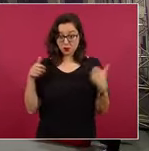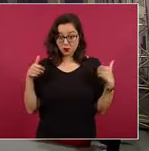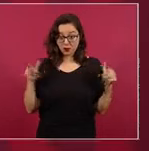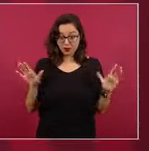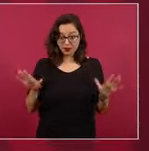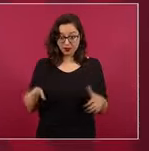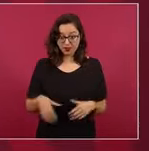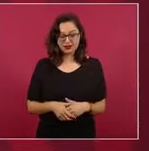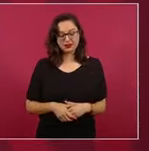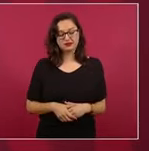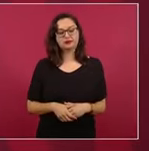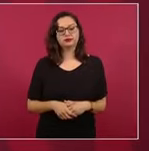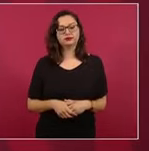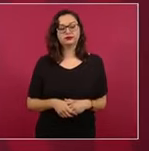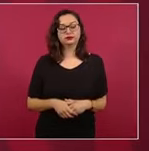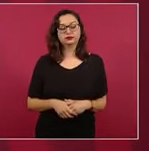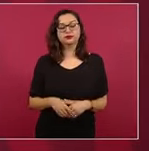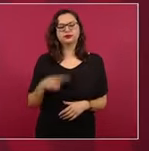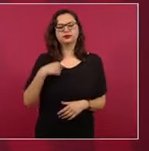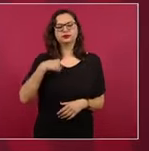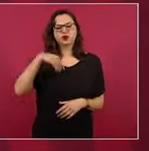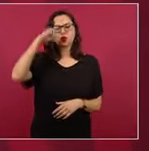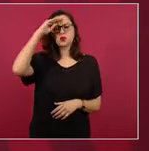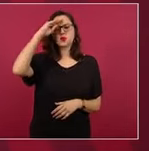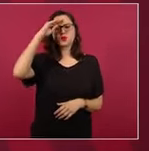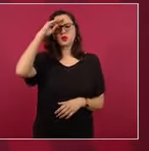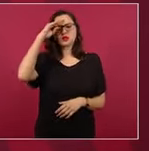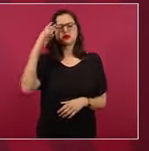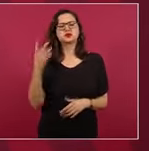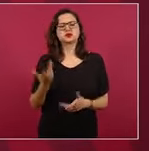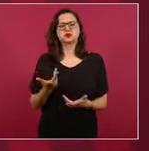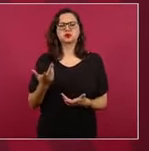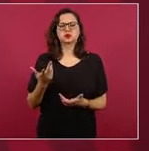caso de Guatemala, de todo Centroamérica,